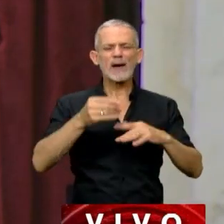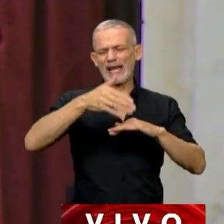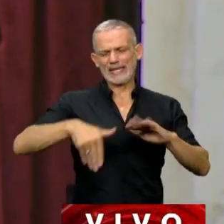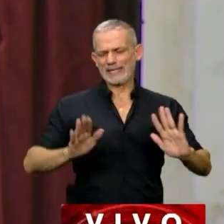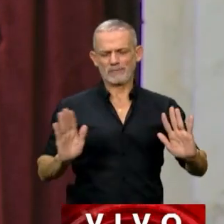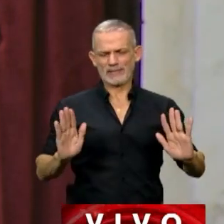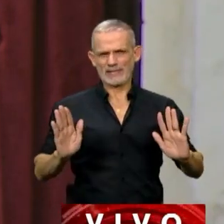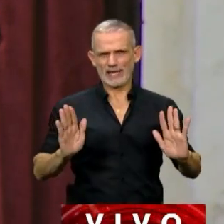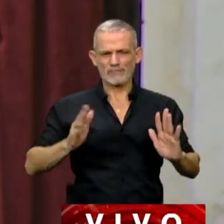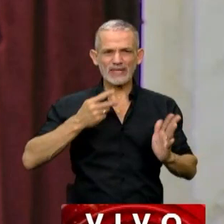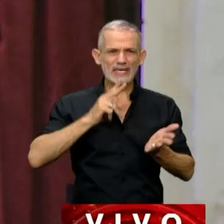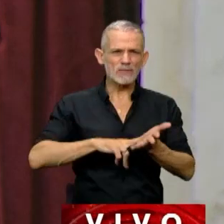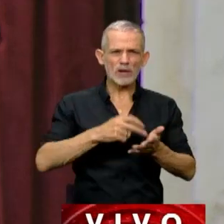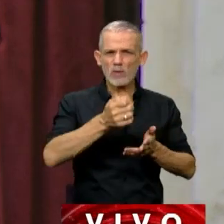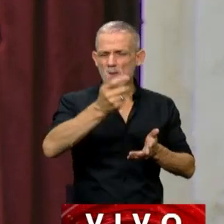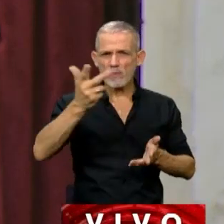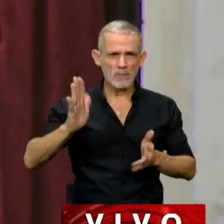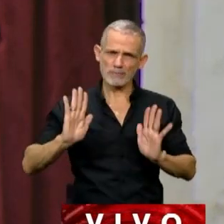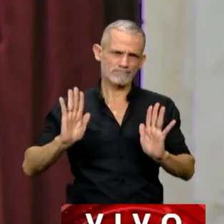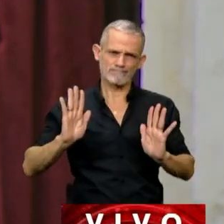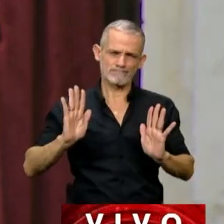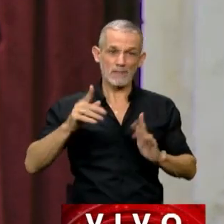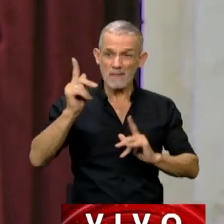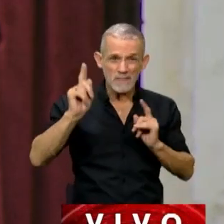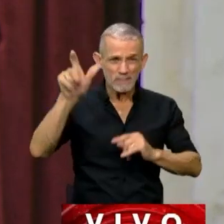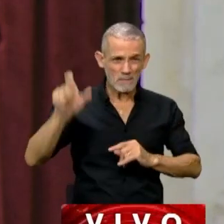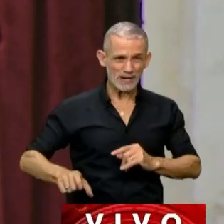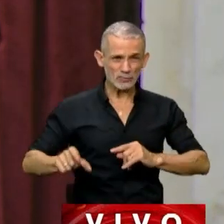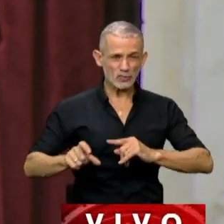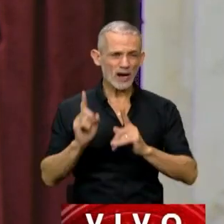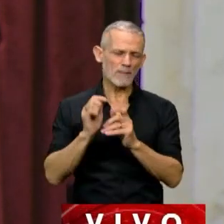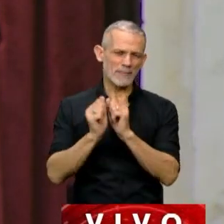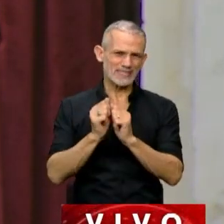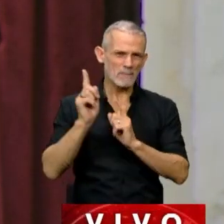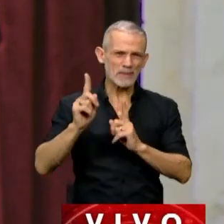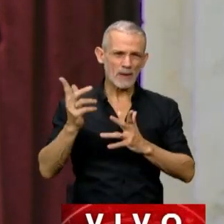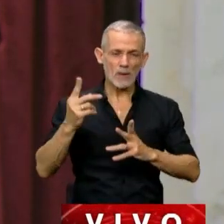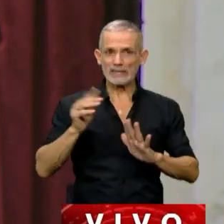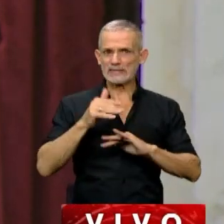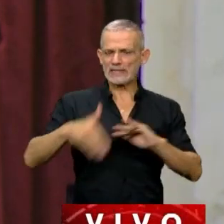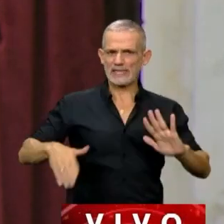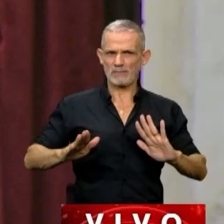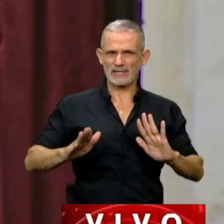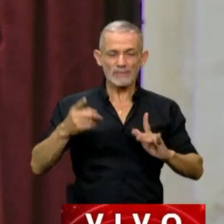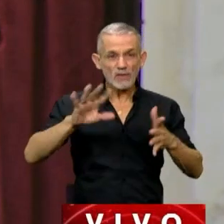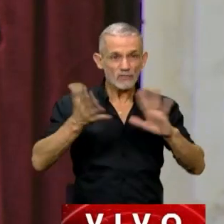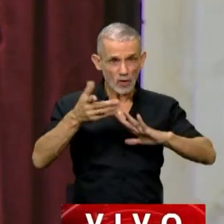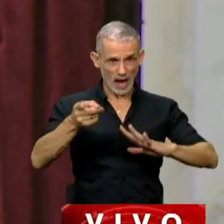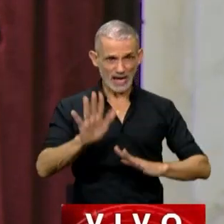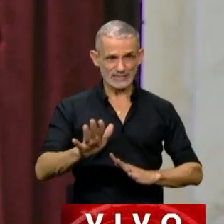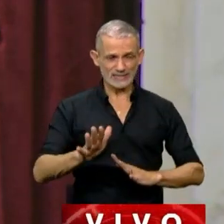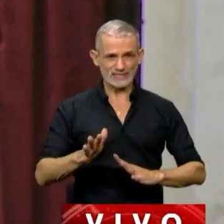limitar la cantidad de tributos que tenían que pagar esas mismas personas, esas mismas empresas. Ese era el camino, un